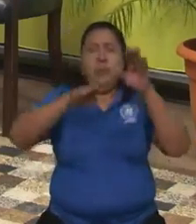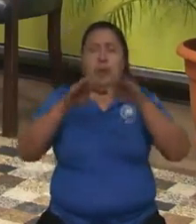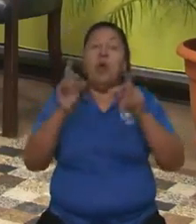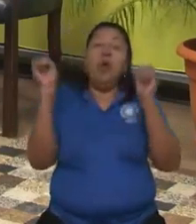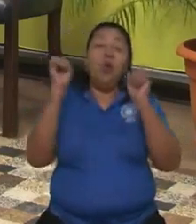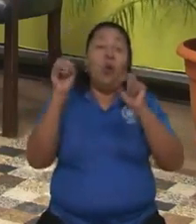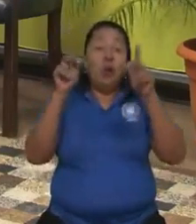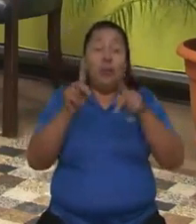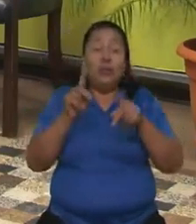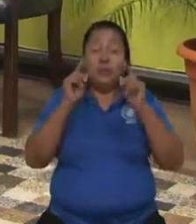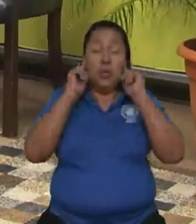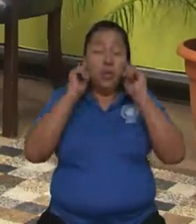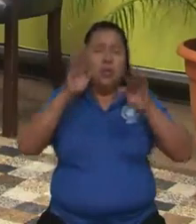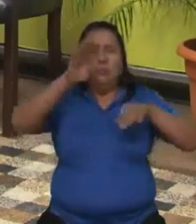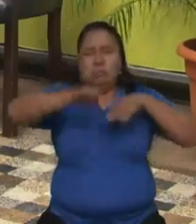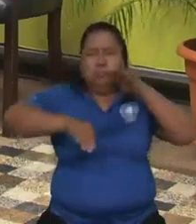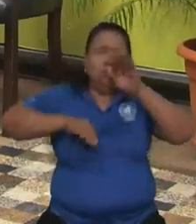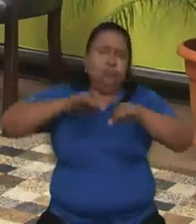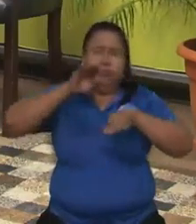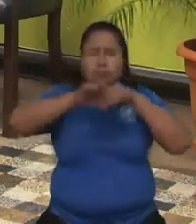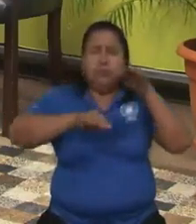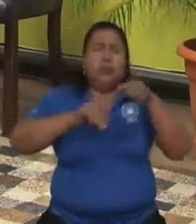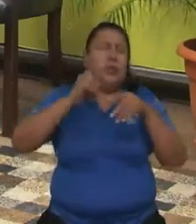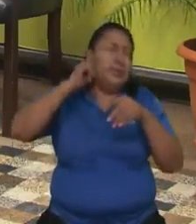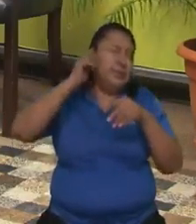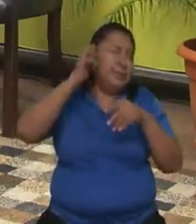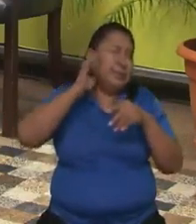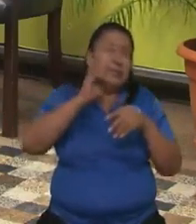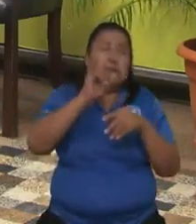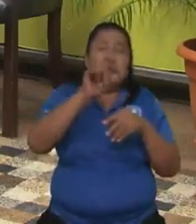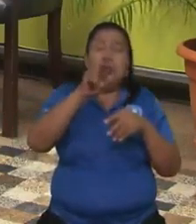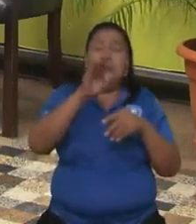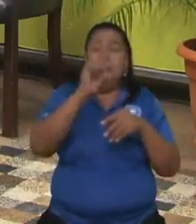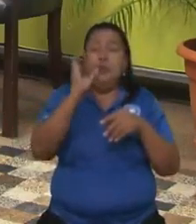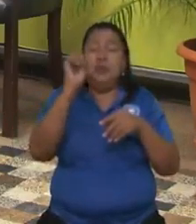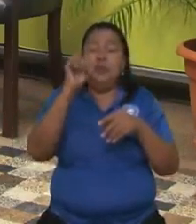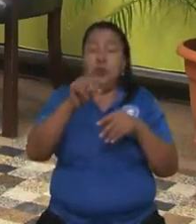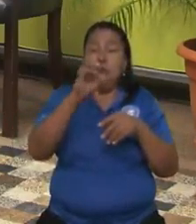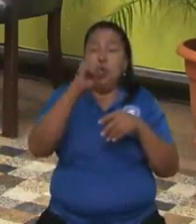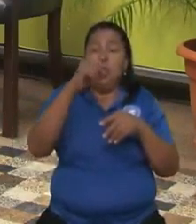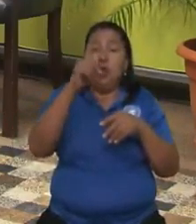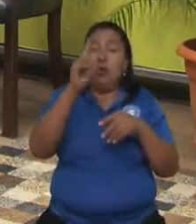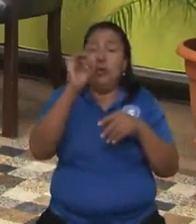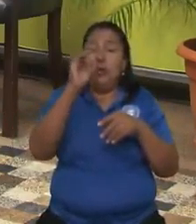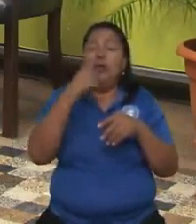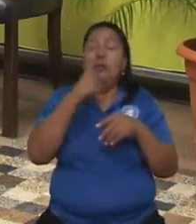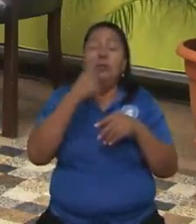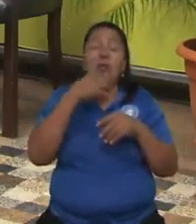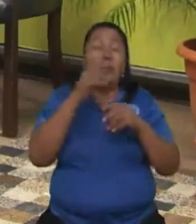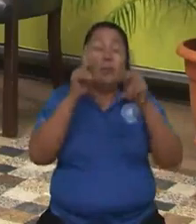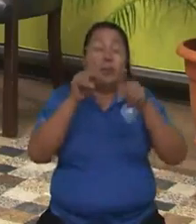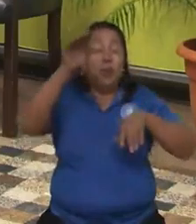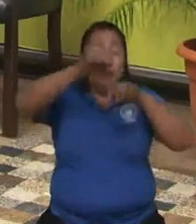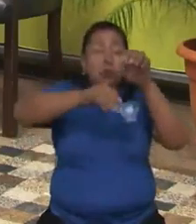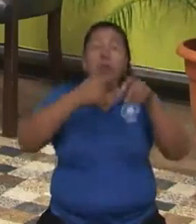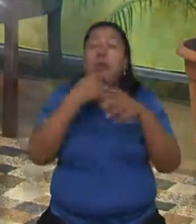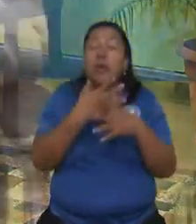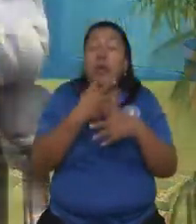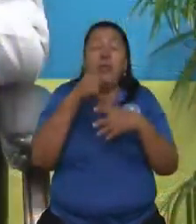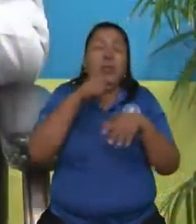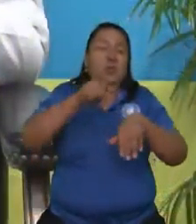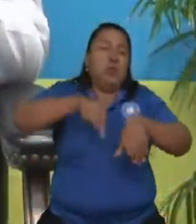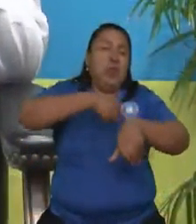ser motivo de una infección si no tomamos las debidas precauciones. Así es, tanto los pacientes